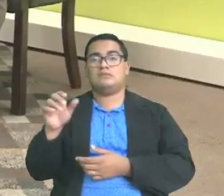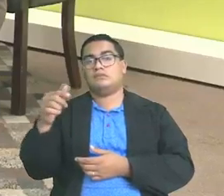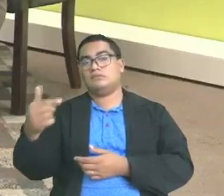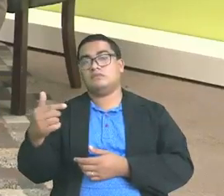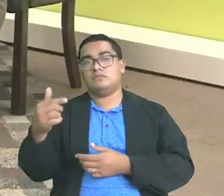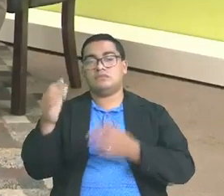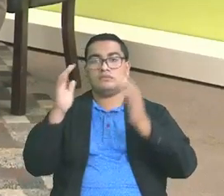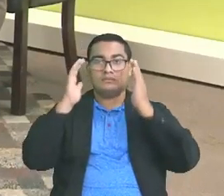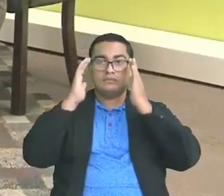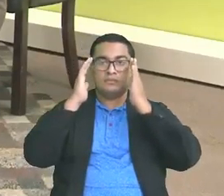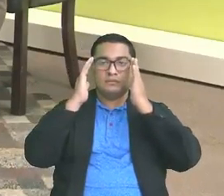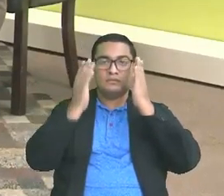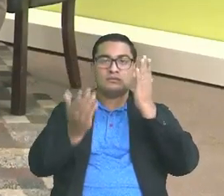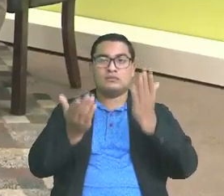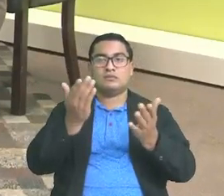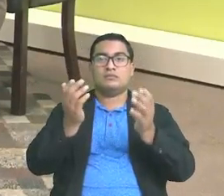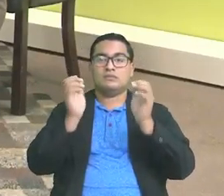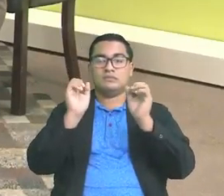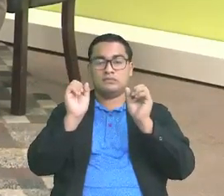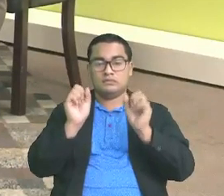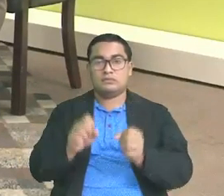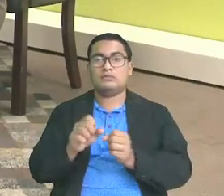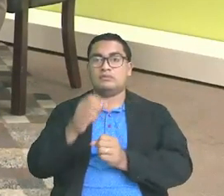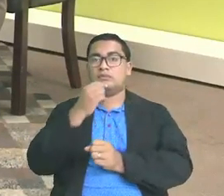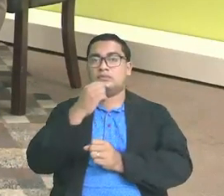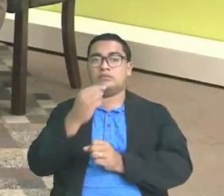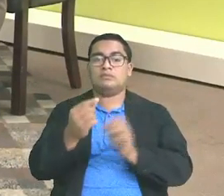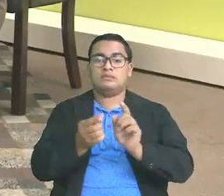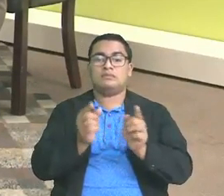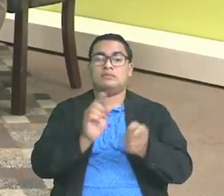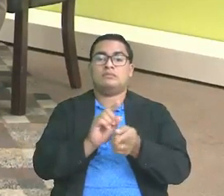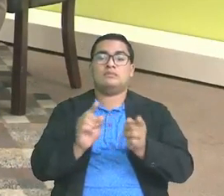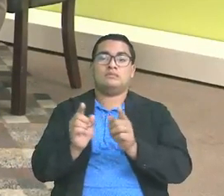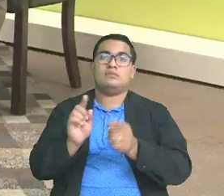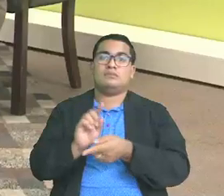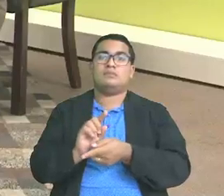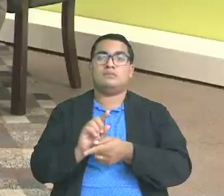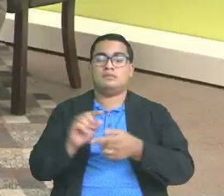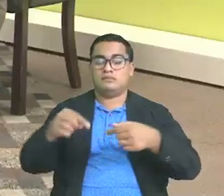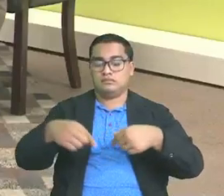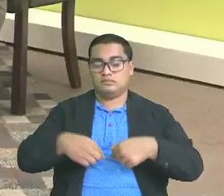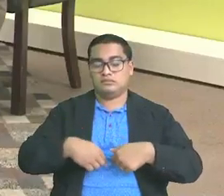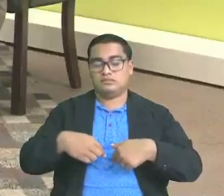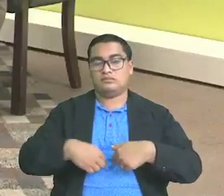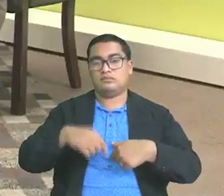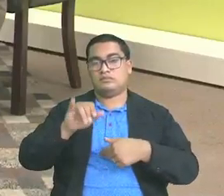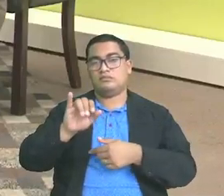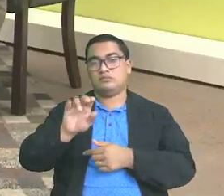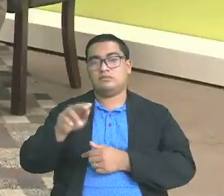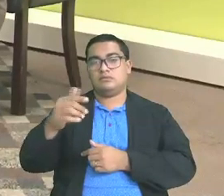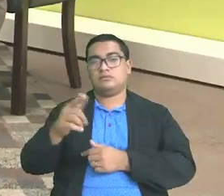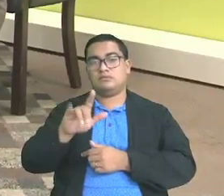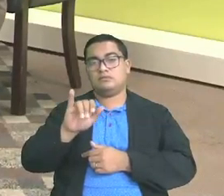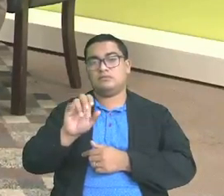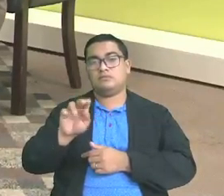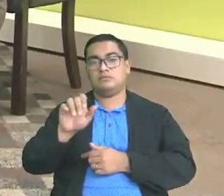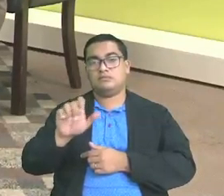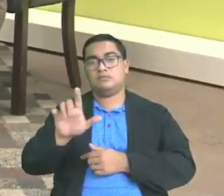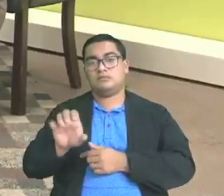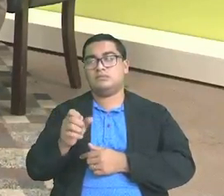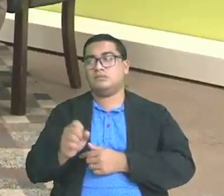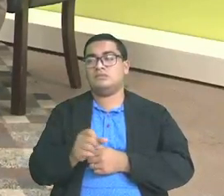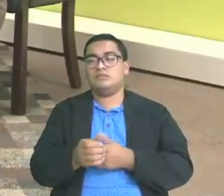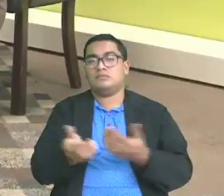este tiende a manifestarse o modificarse en las hernias inguinales. Sí. ¿Cómo